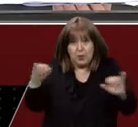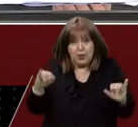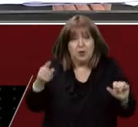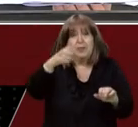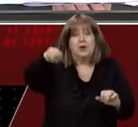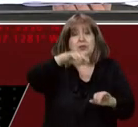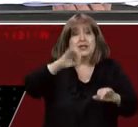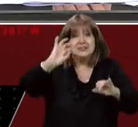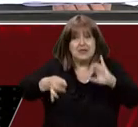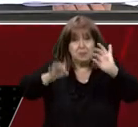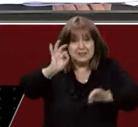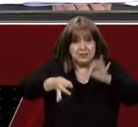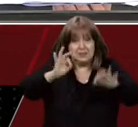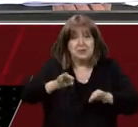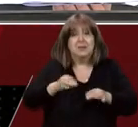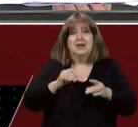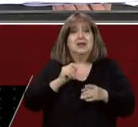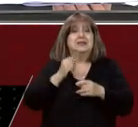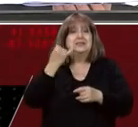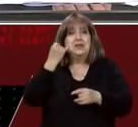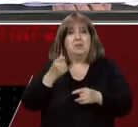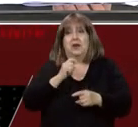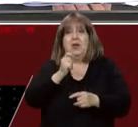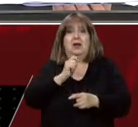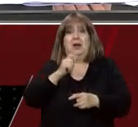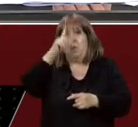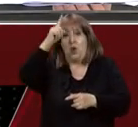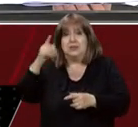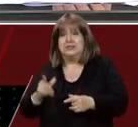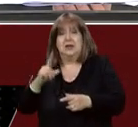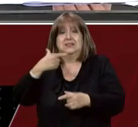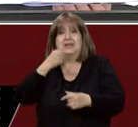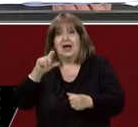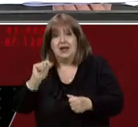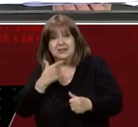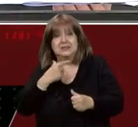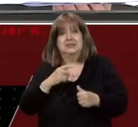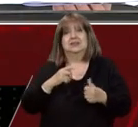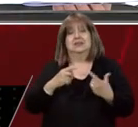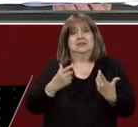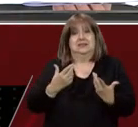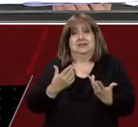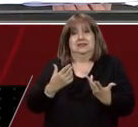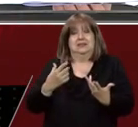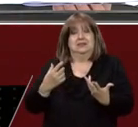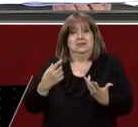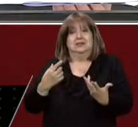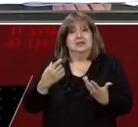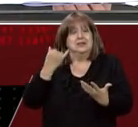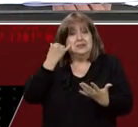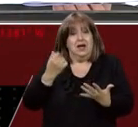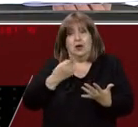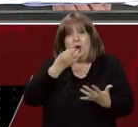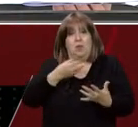ustedes sepan. Y ustedes permanentemente tienen apartados policiales. Sebastián Sala, Sofía Fernández. Total. Entonces, ¿de qué estamos